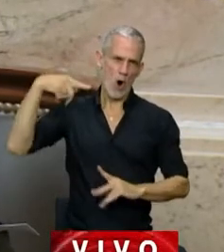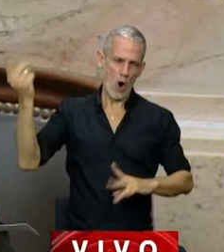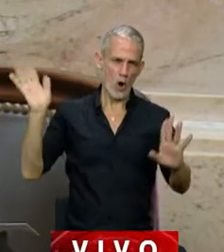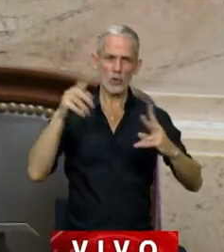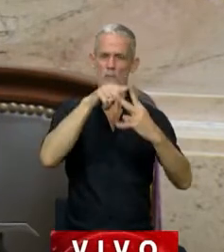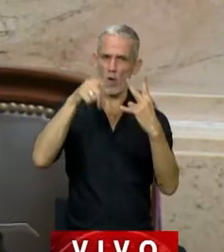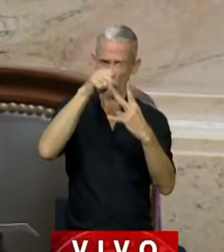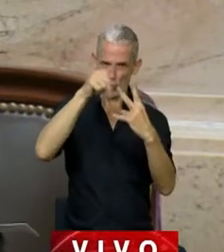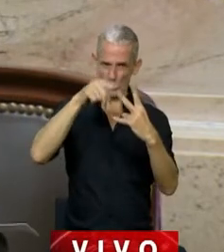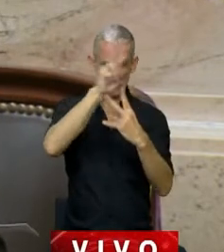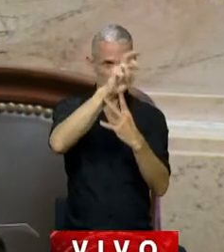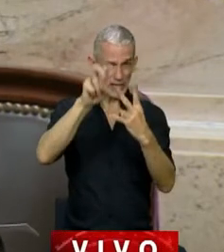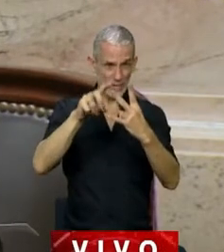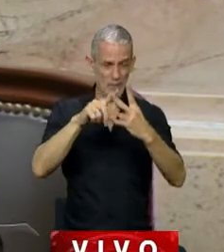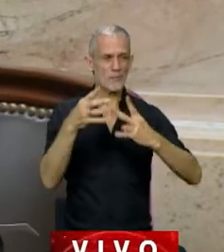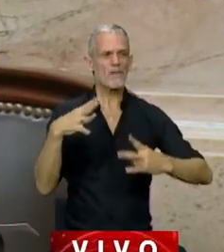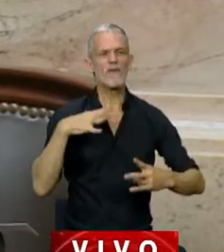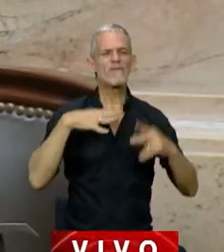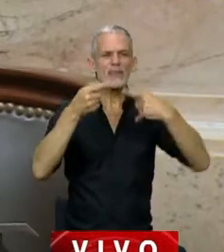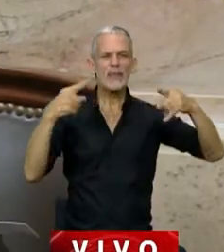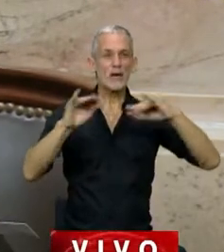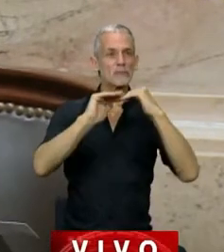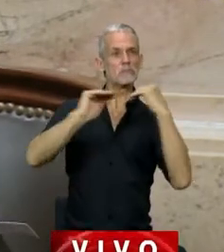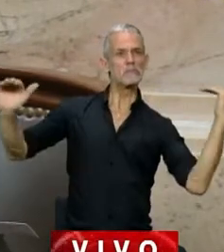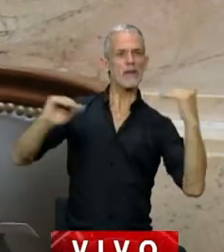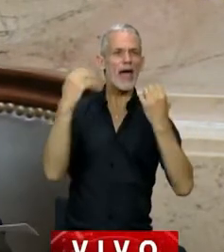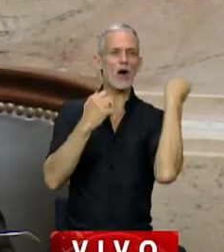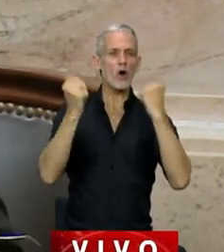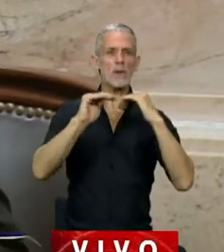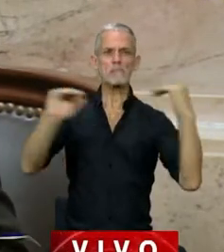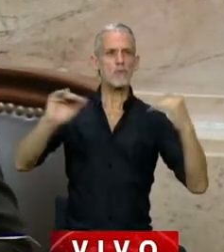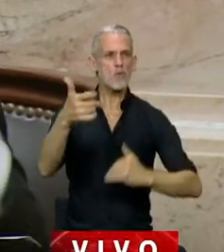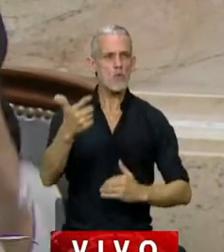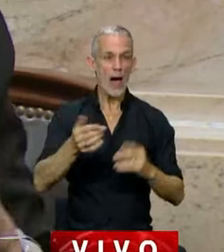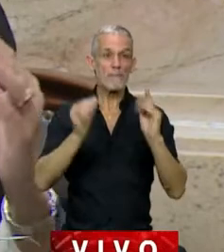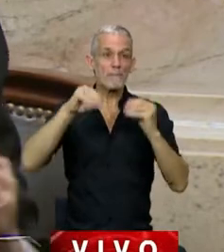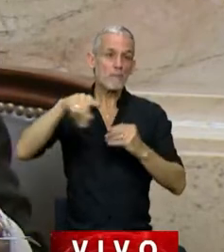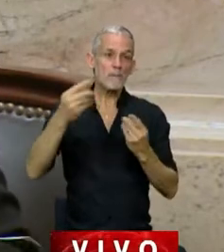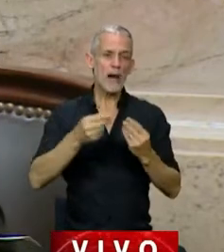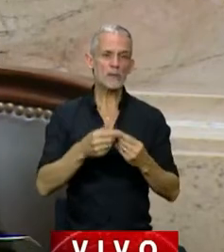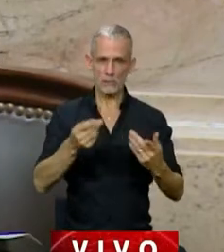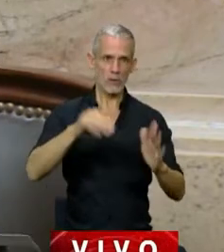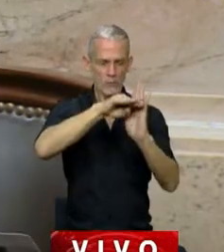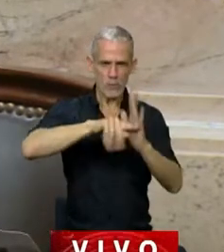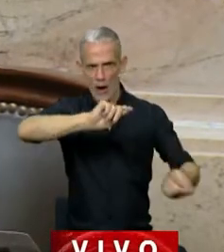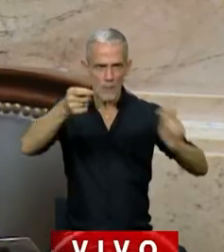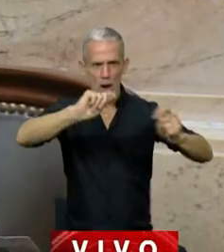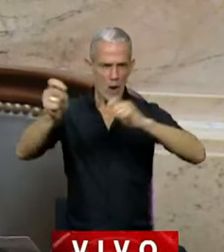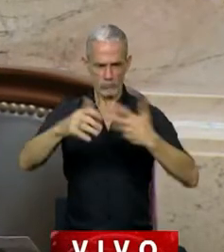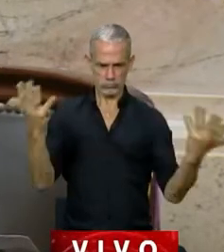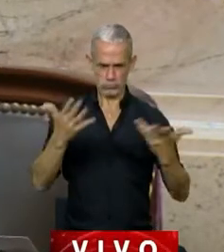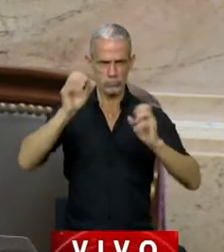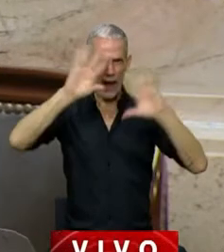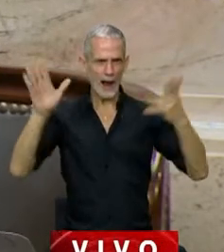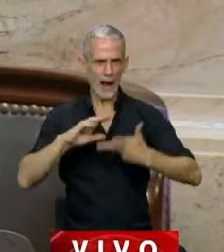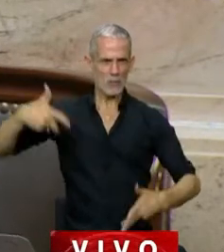dos fundamentos: falta de estabilidad macroeconómica y el constante cambio de reglas de juego a las que